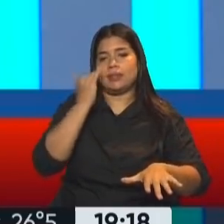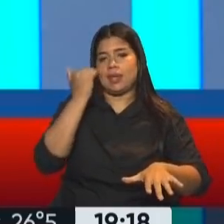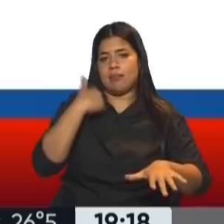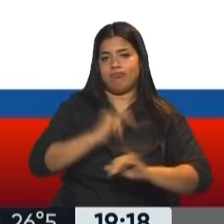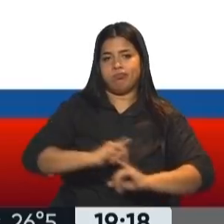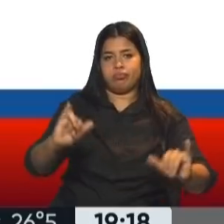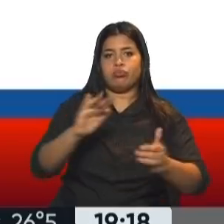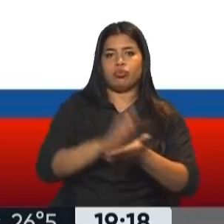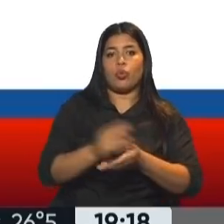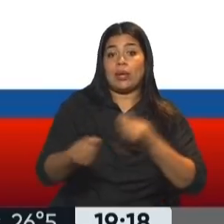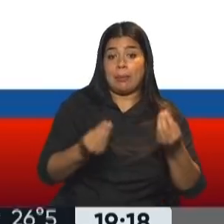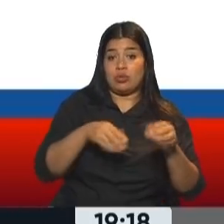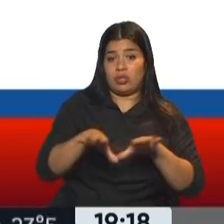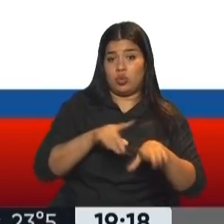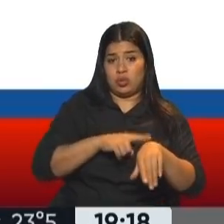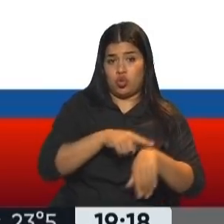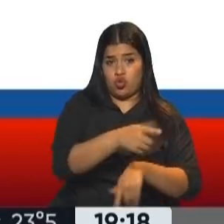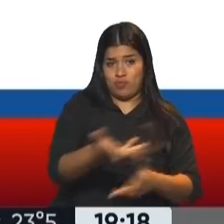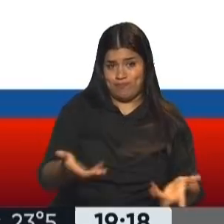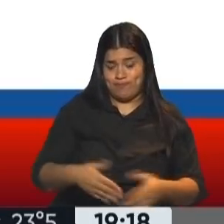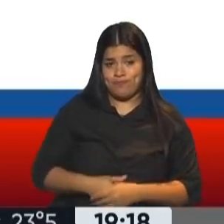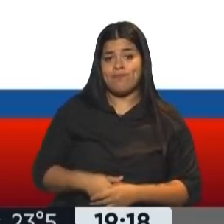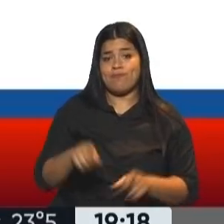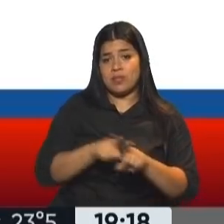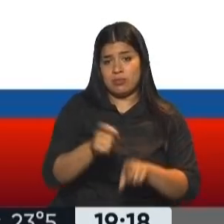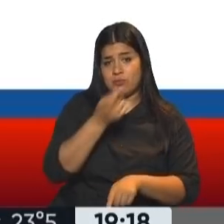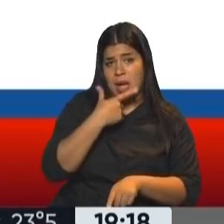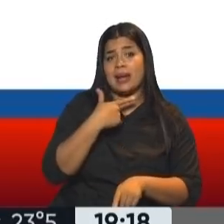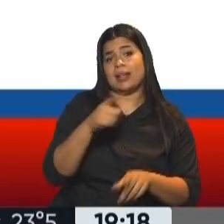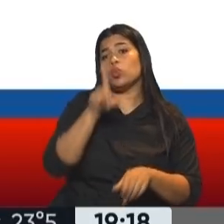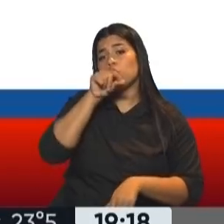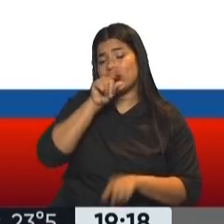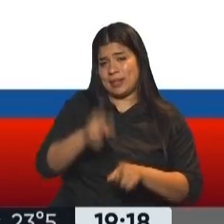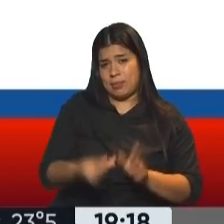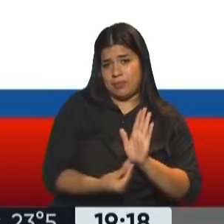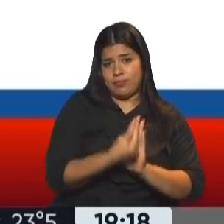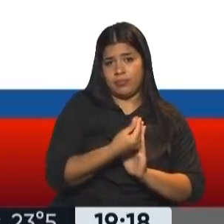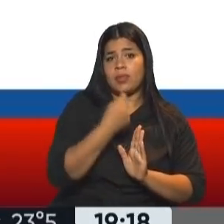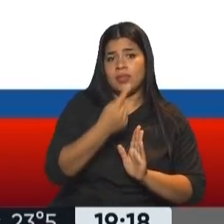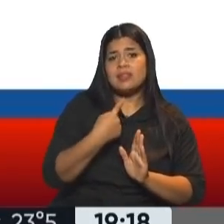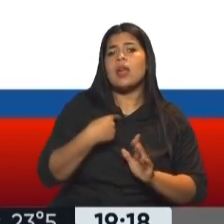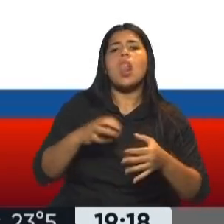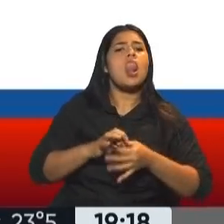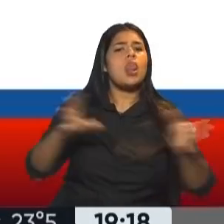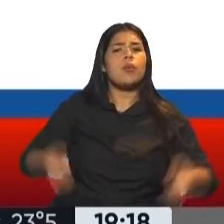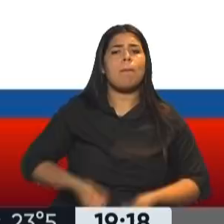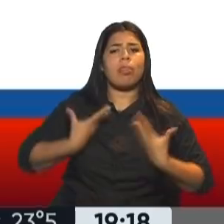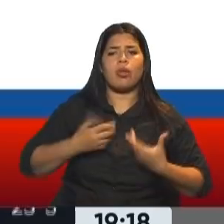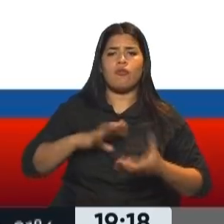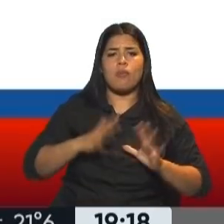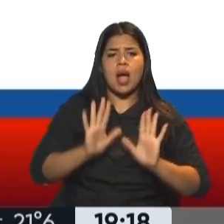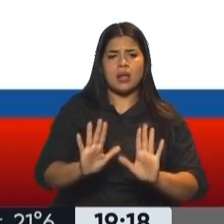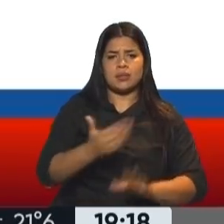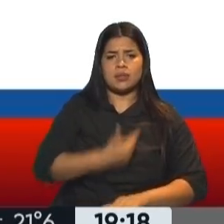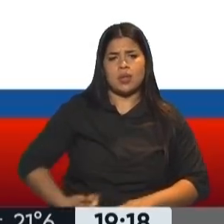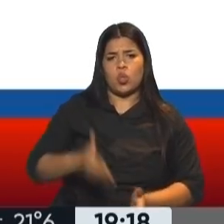pasó con Mauricio Macri. Esto también utilizando la red social Twitter. Garantizar la libertad de expresión es parte del Estado de